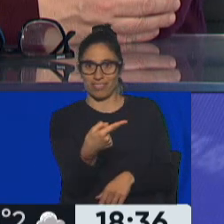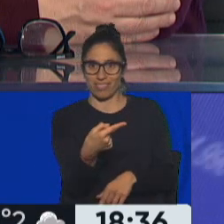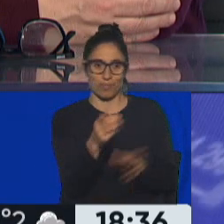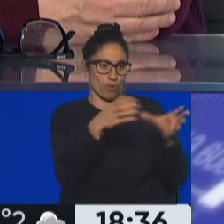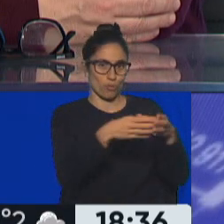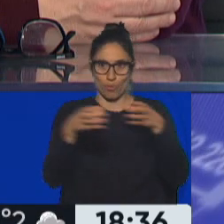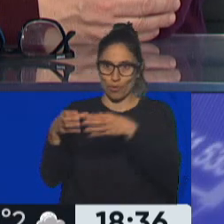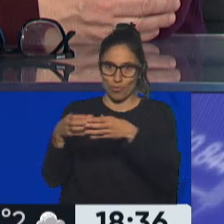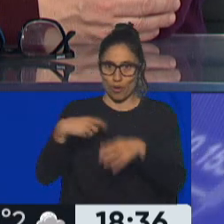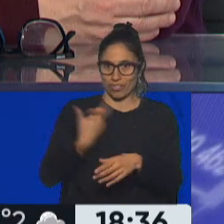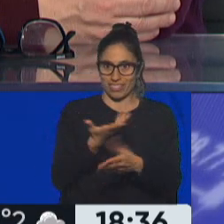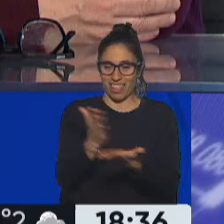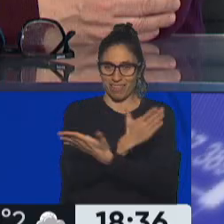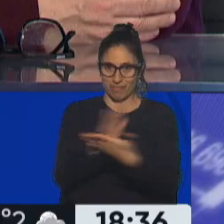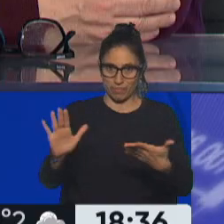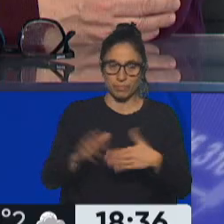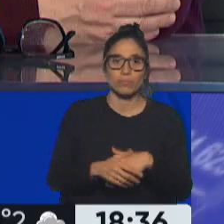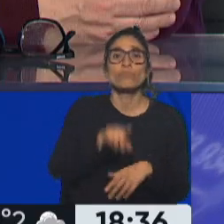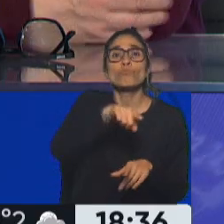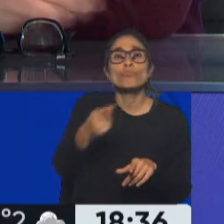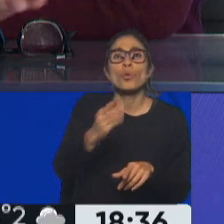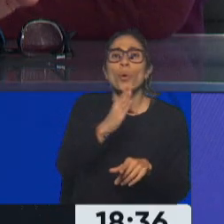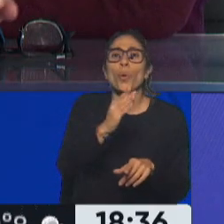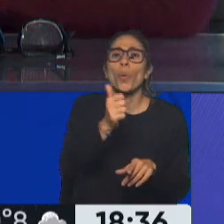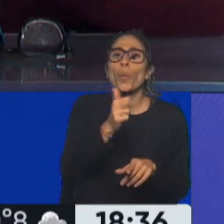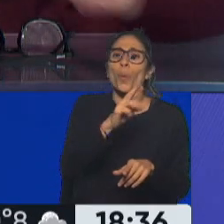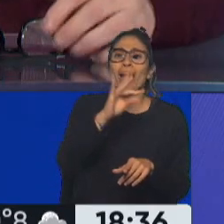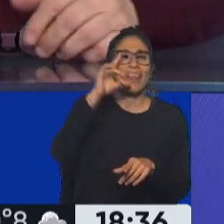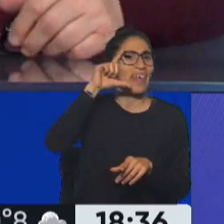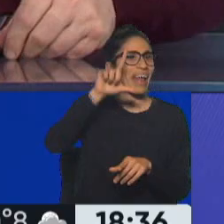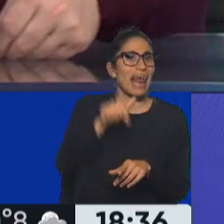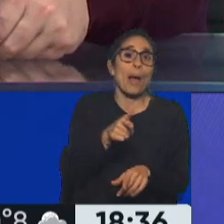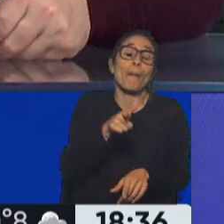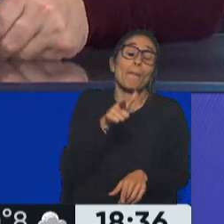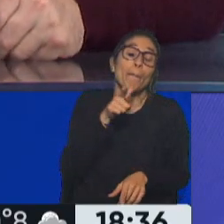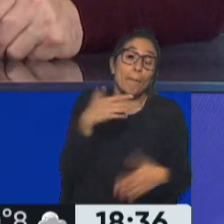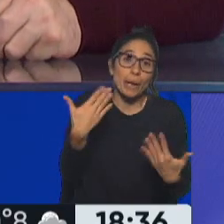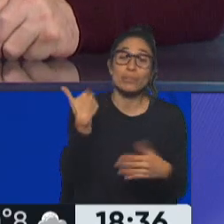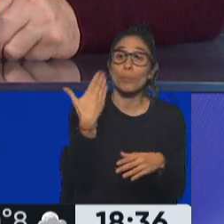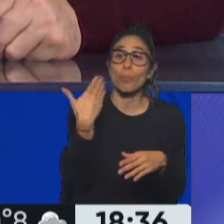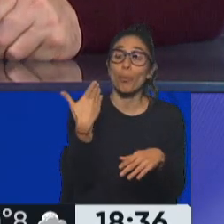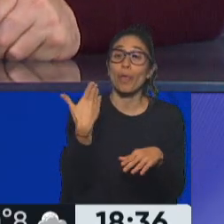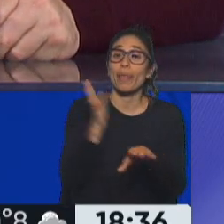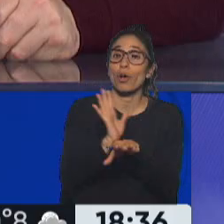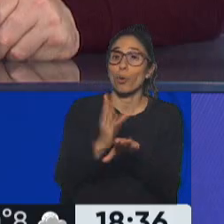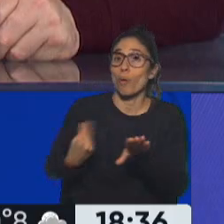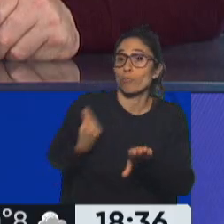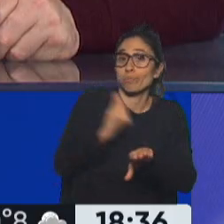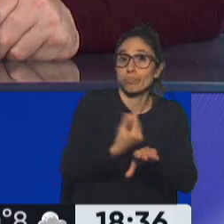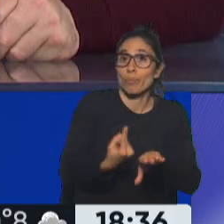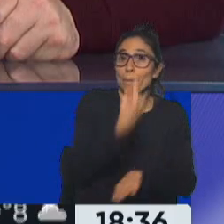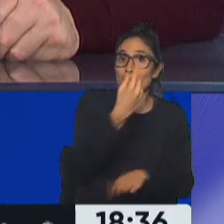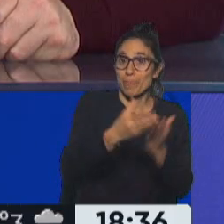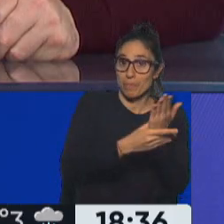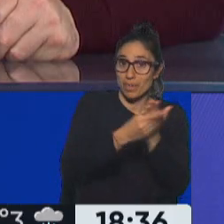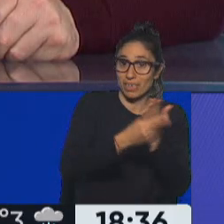Bardella, que es conocido como el delfín de Le Pen y que se puede convertir en el primer ministro francés. ¿Qué dirías que aporta o cuál